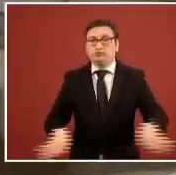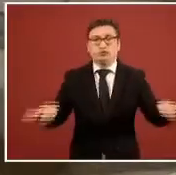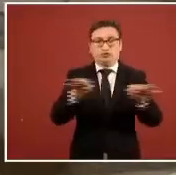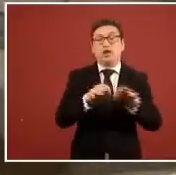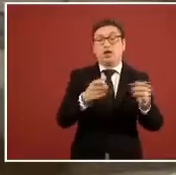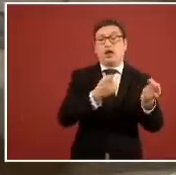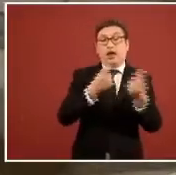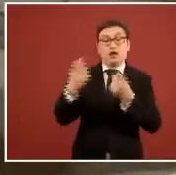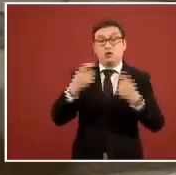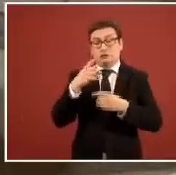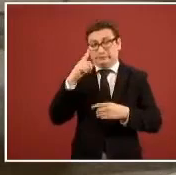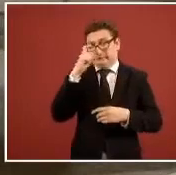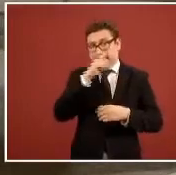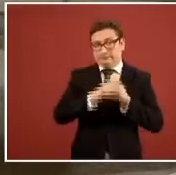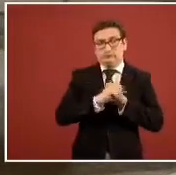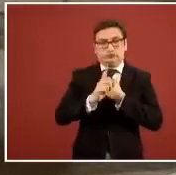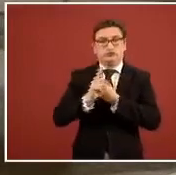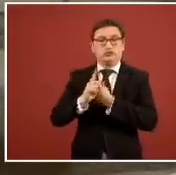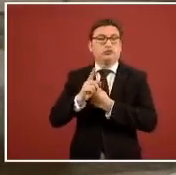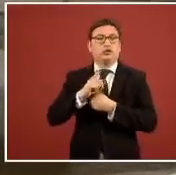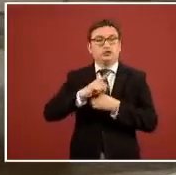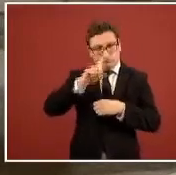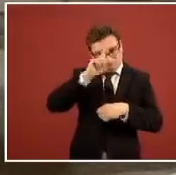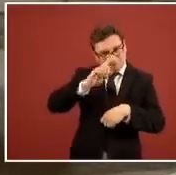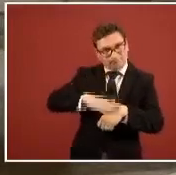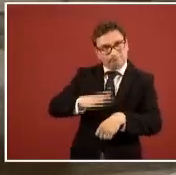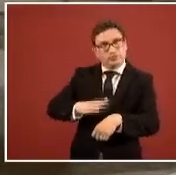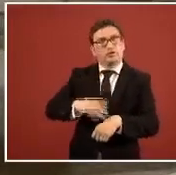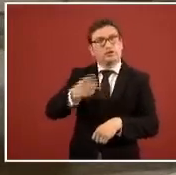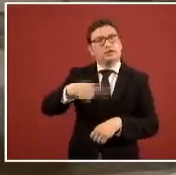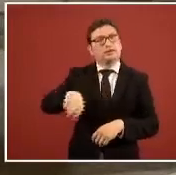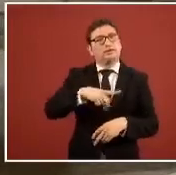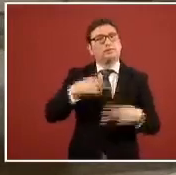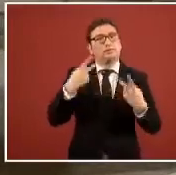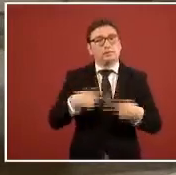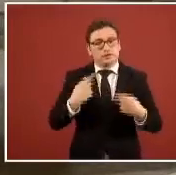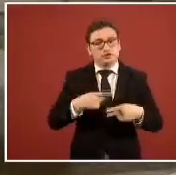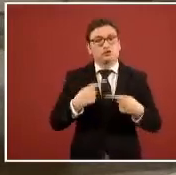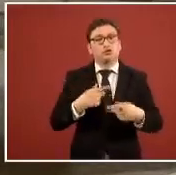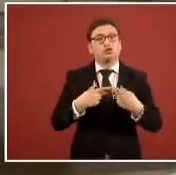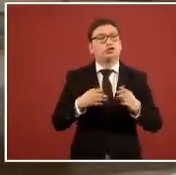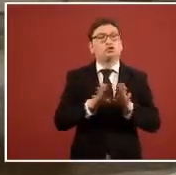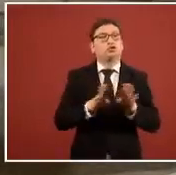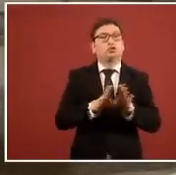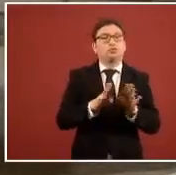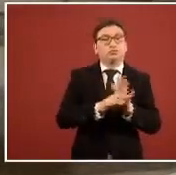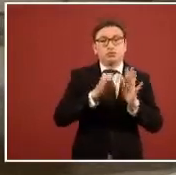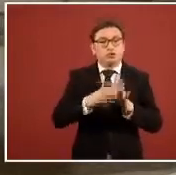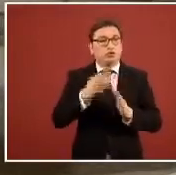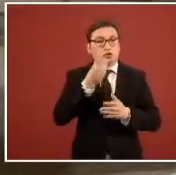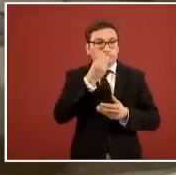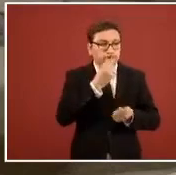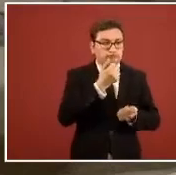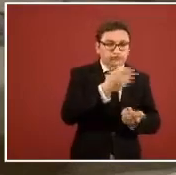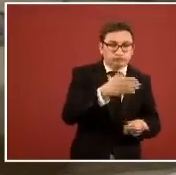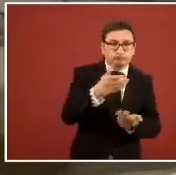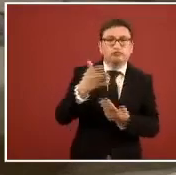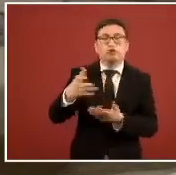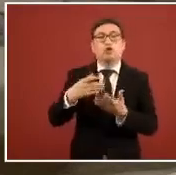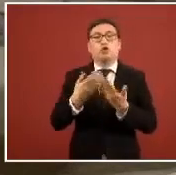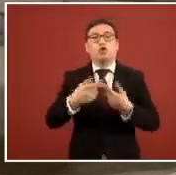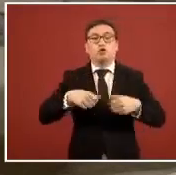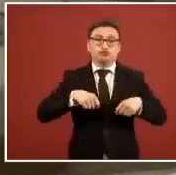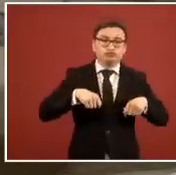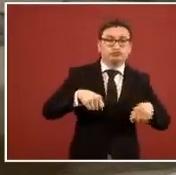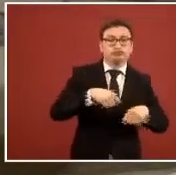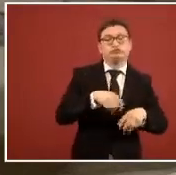en situaciones precarias, ¿qué sugerencias tiene para aquellos que son personas que hacen repartición de alimentos, que trabajan en